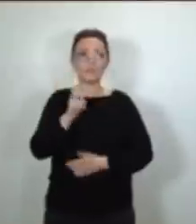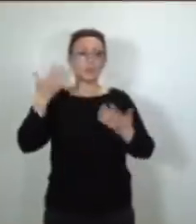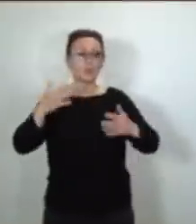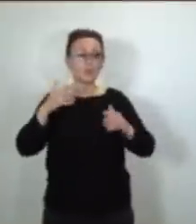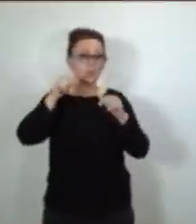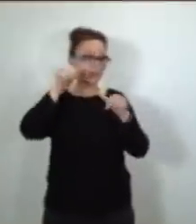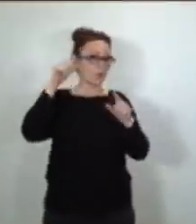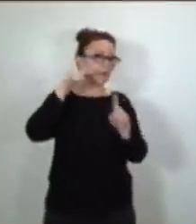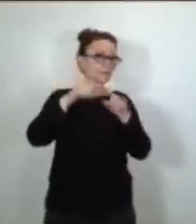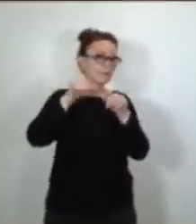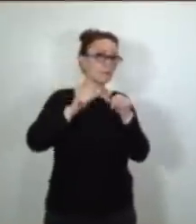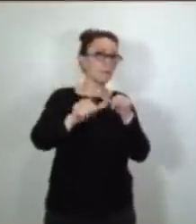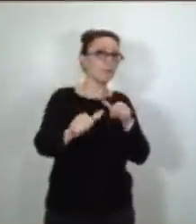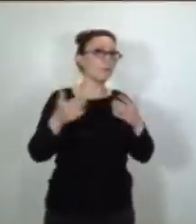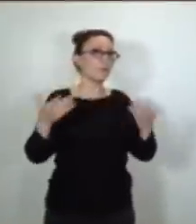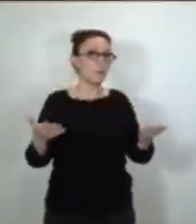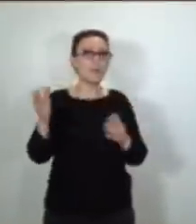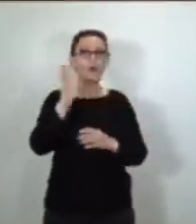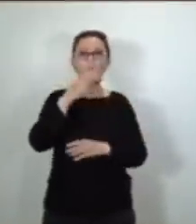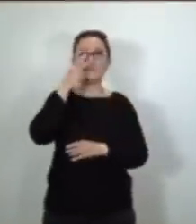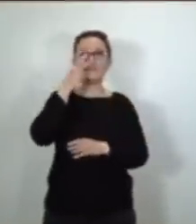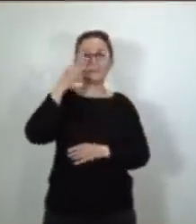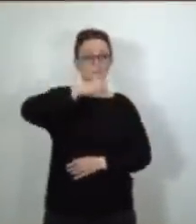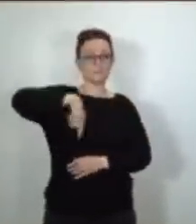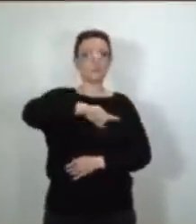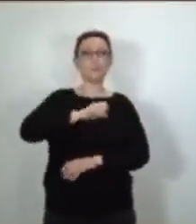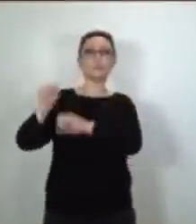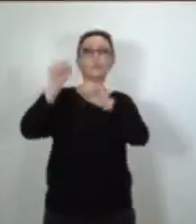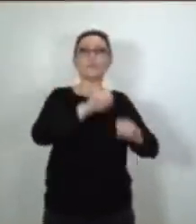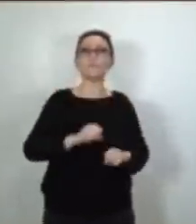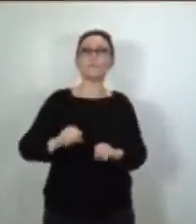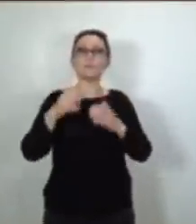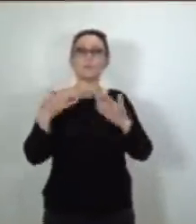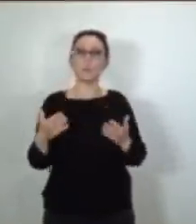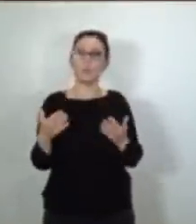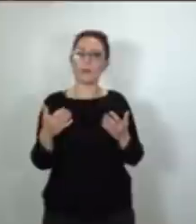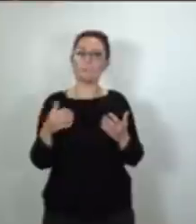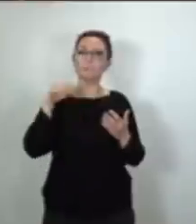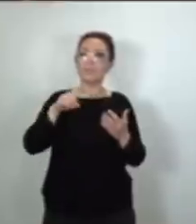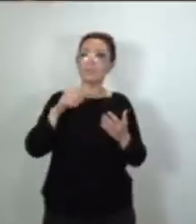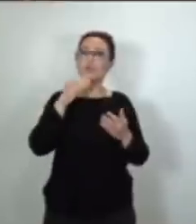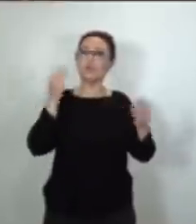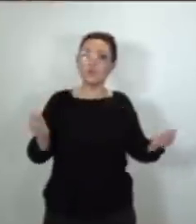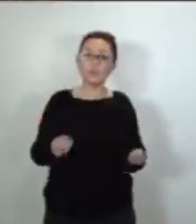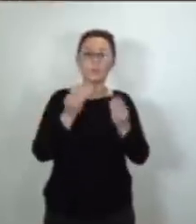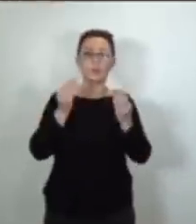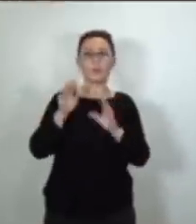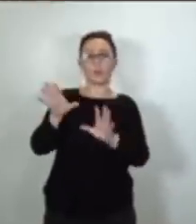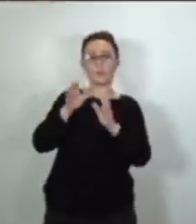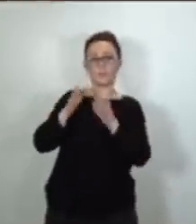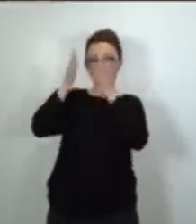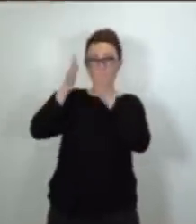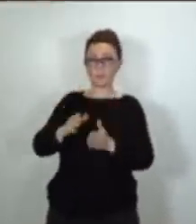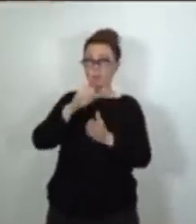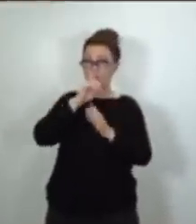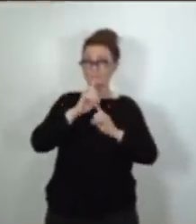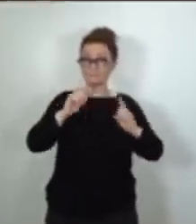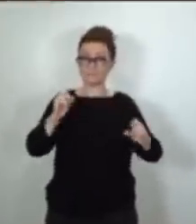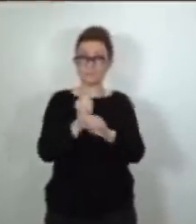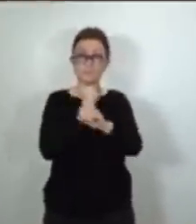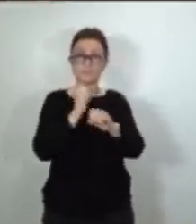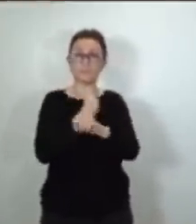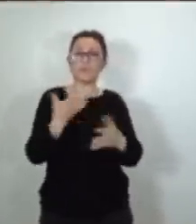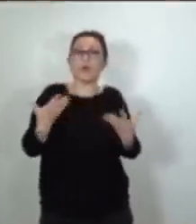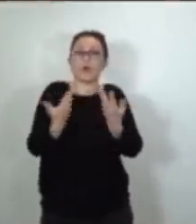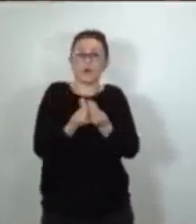aquí. Espero que eso, y no otra cosa, sea lo que más y mejor hayamos aprendido en este año de trabajo a tu